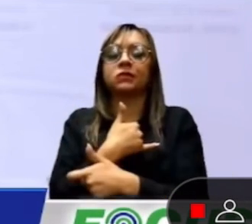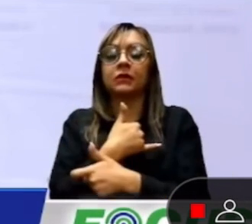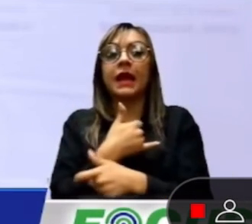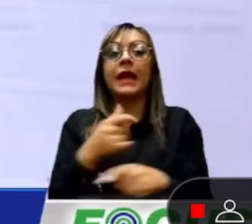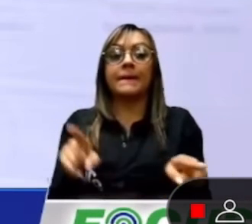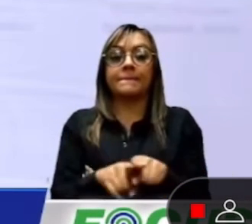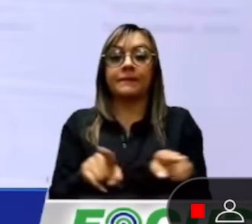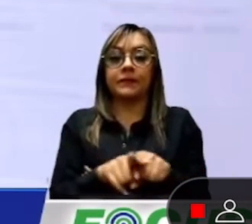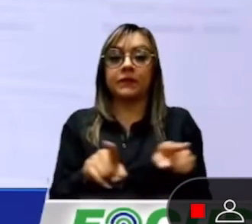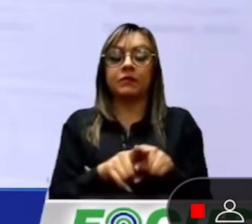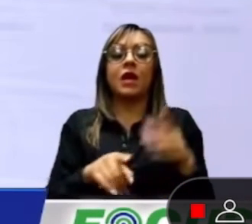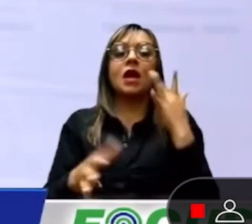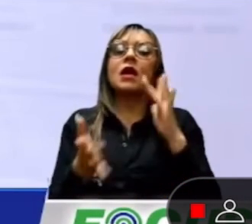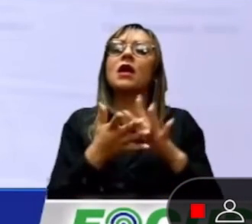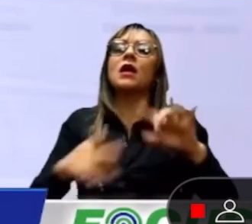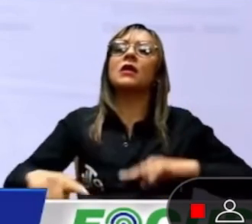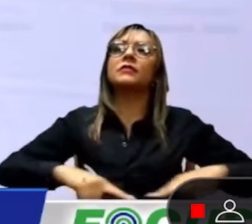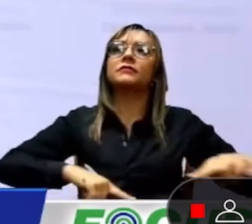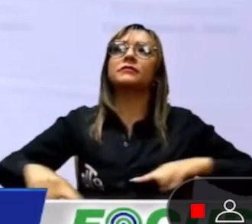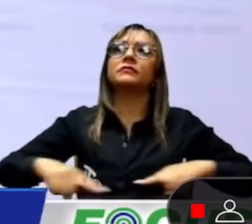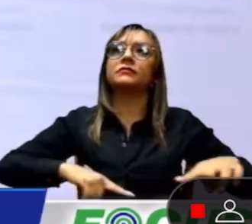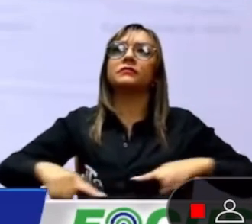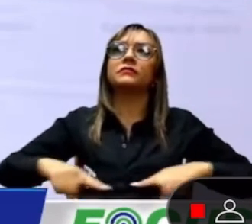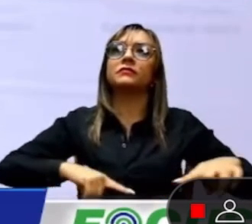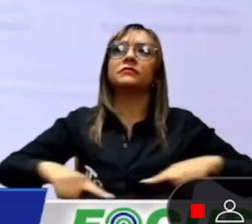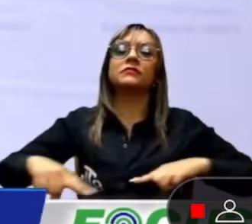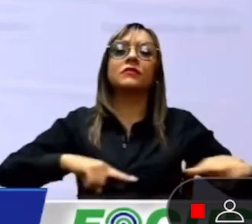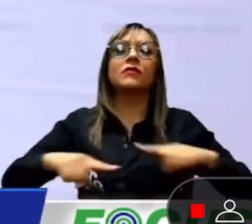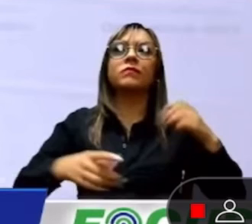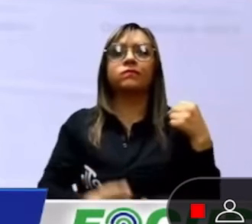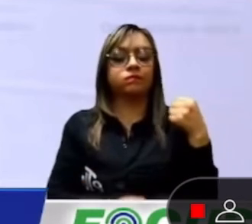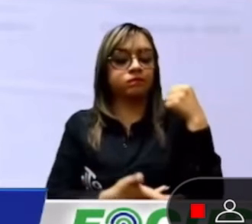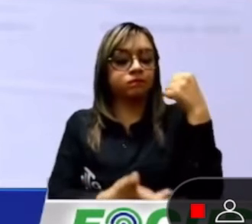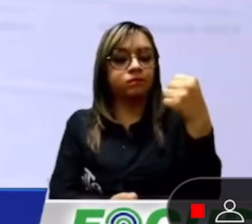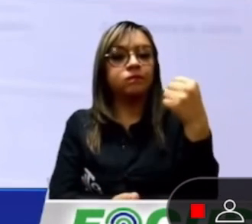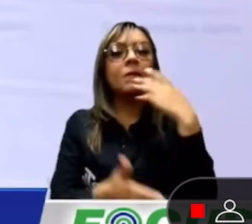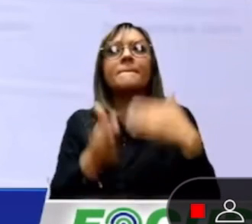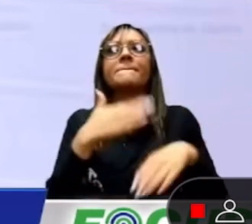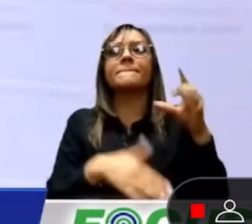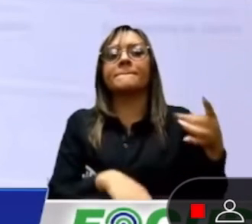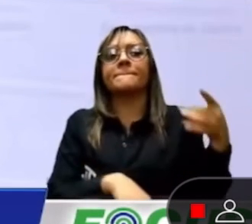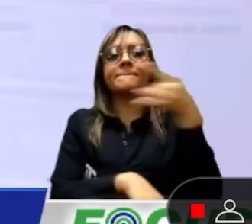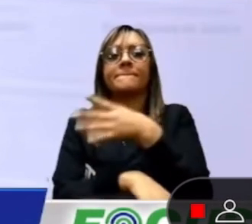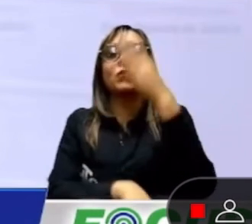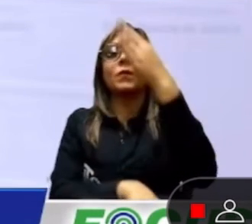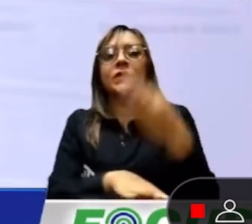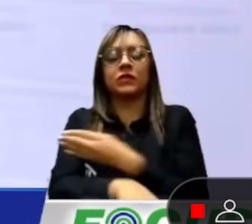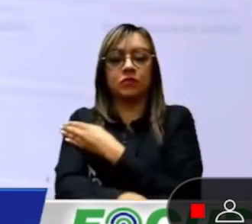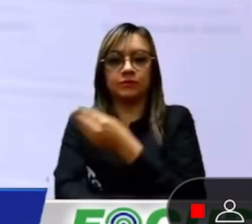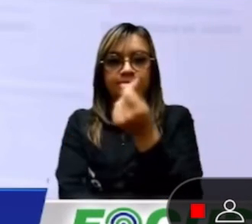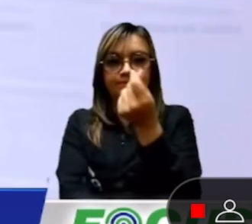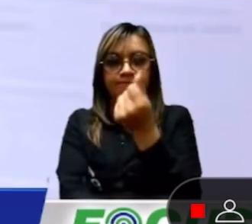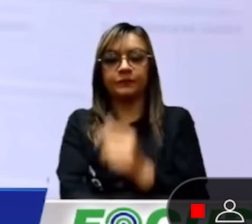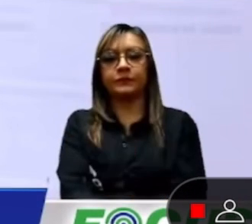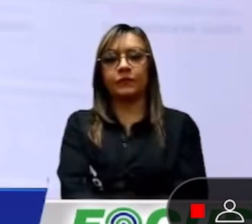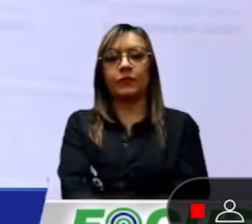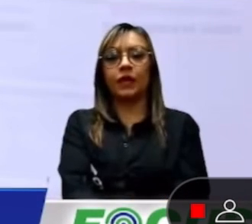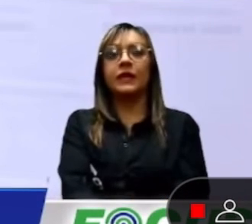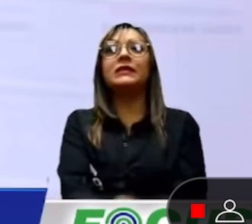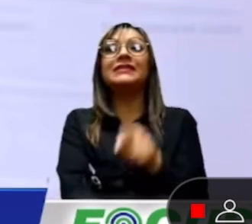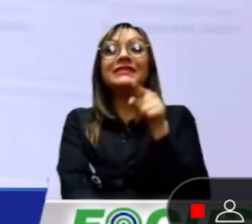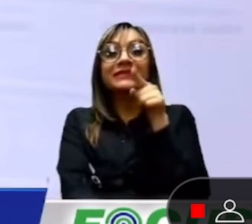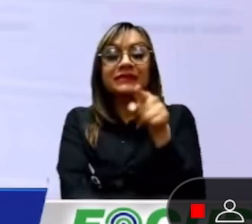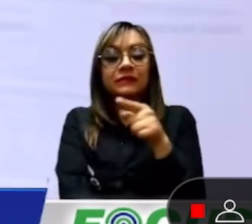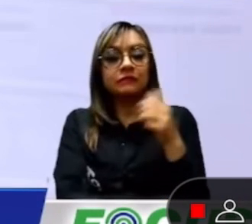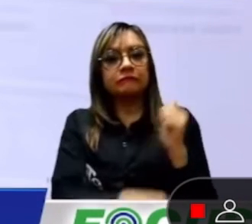Asimismo administrar un presupuesto que supera el billón de pesos esto